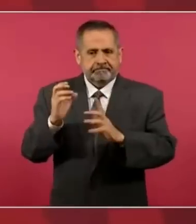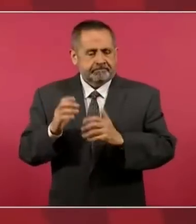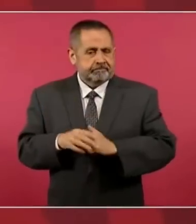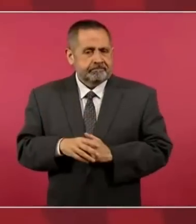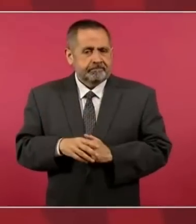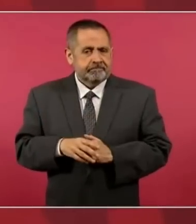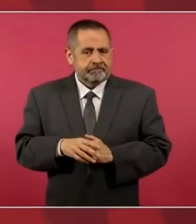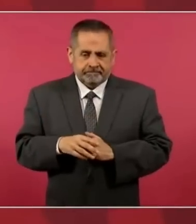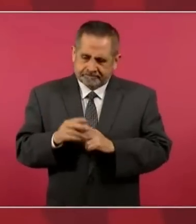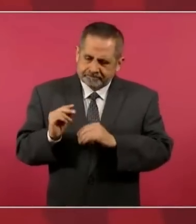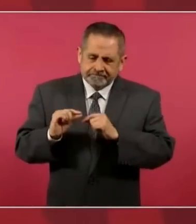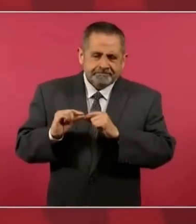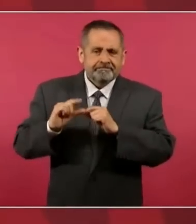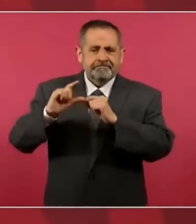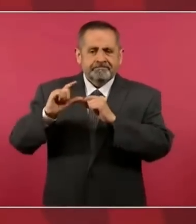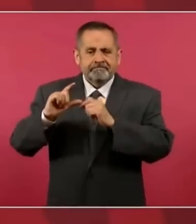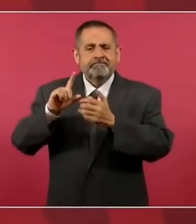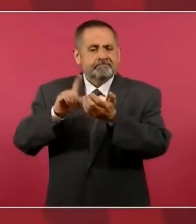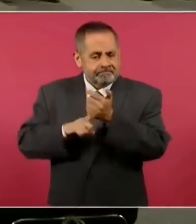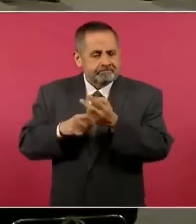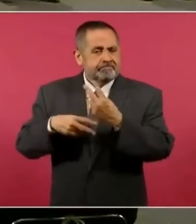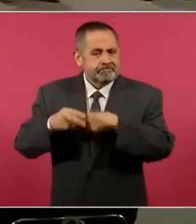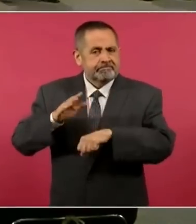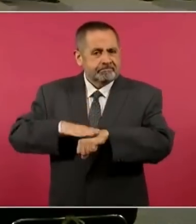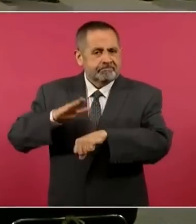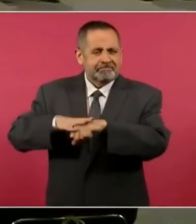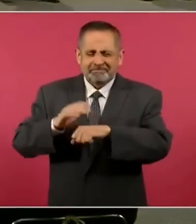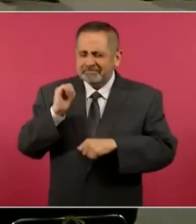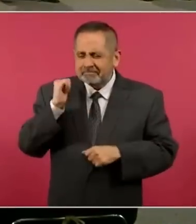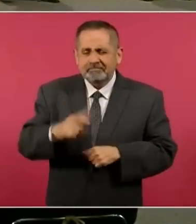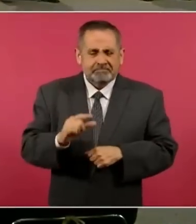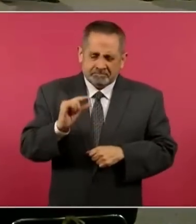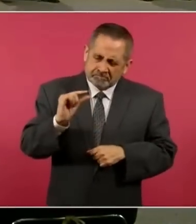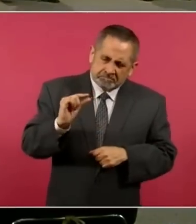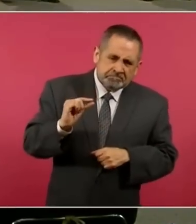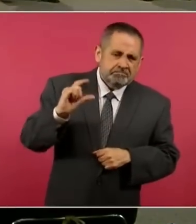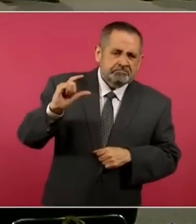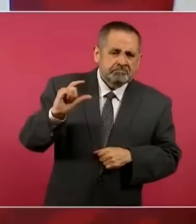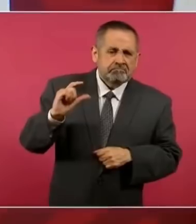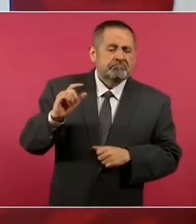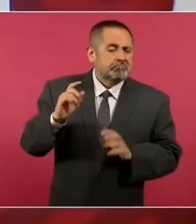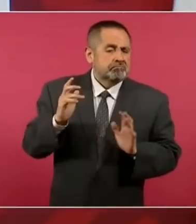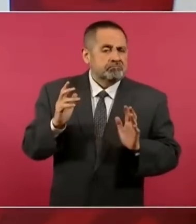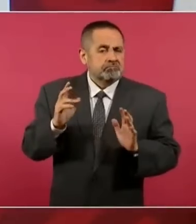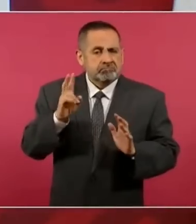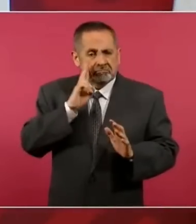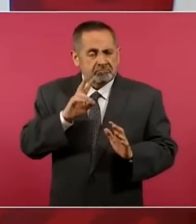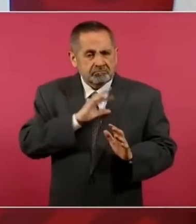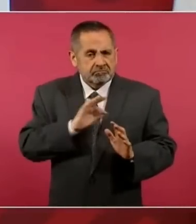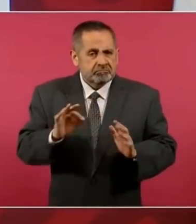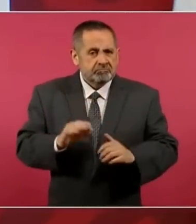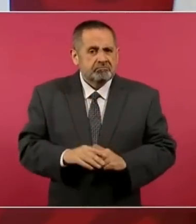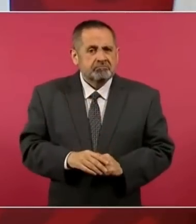crecimiento en el sexenio, vamos a tener crecimiento, aunque sea de